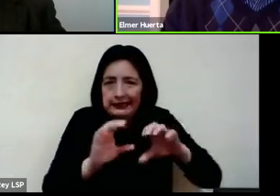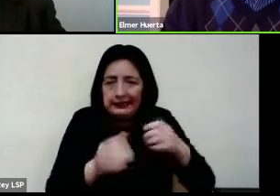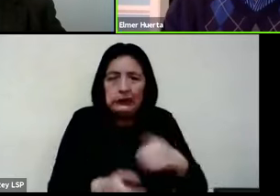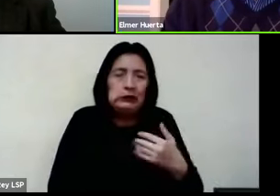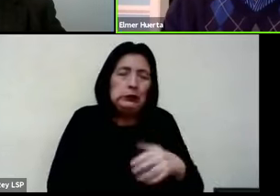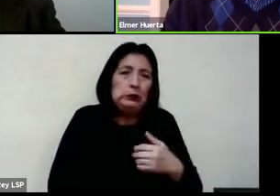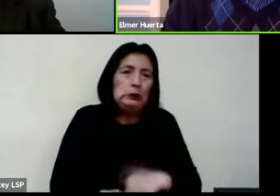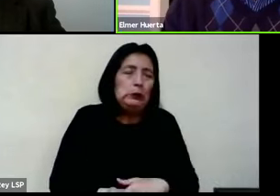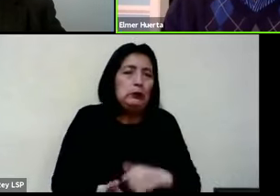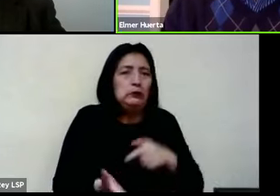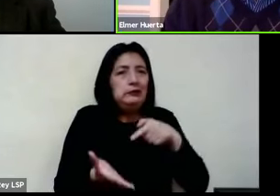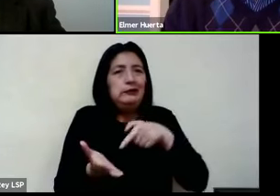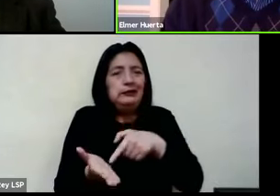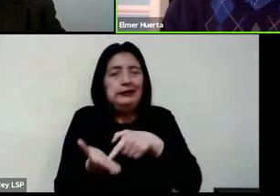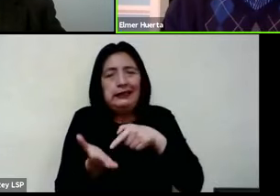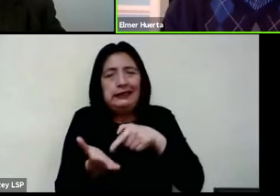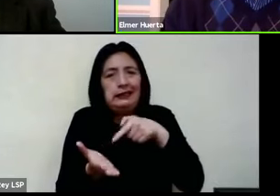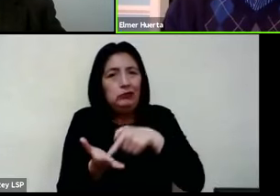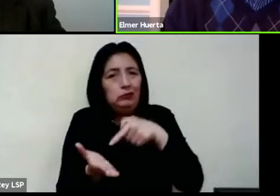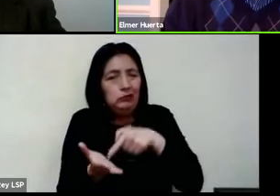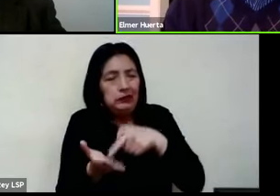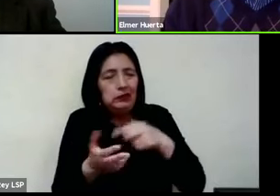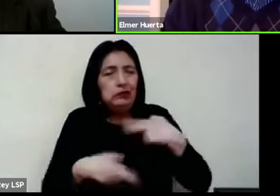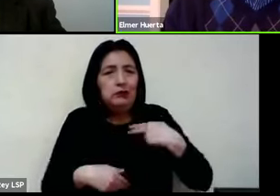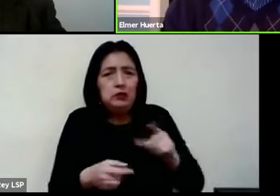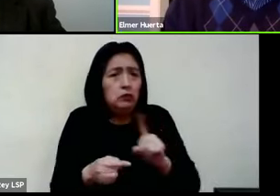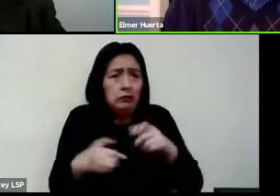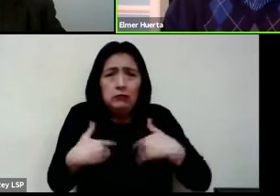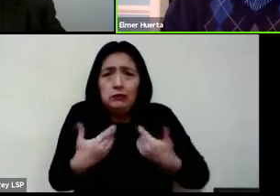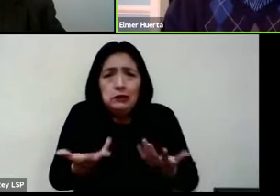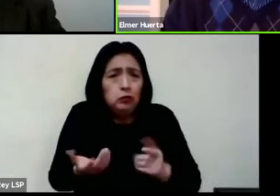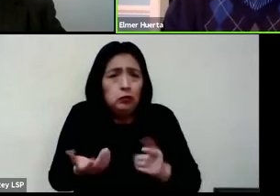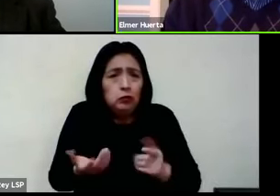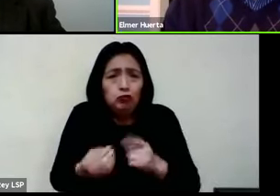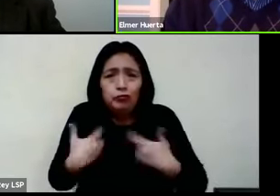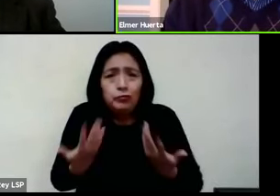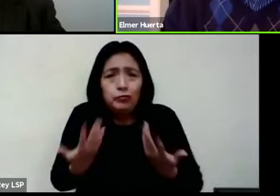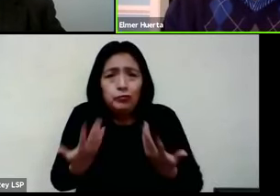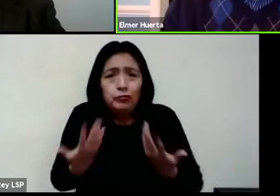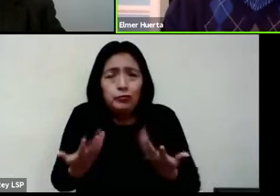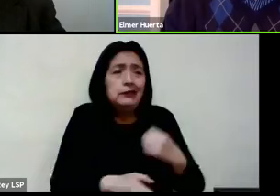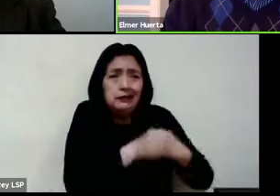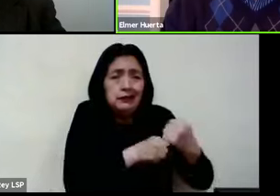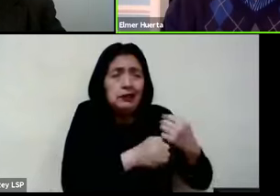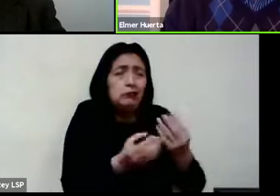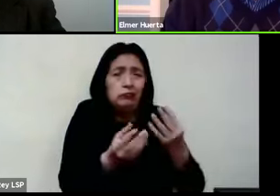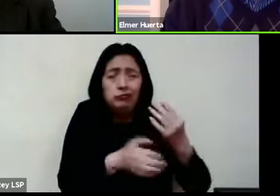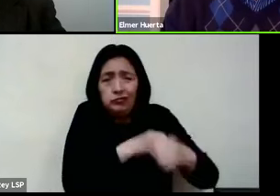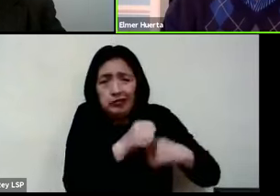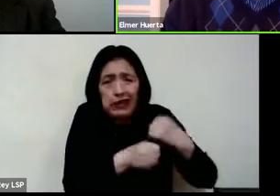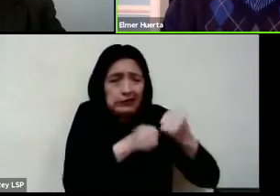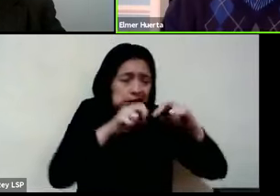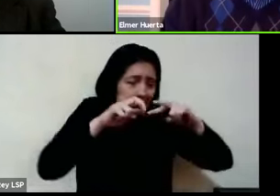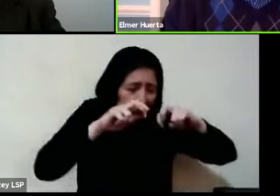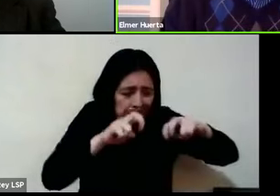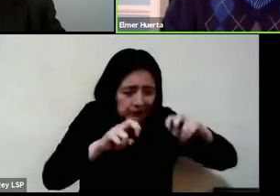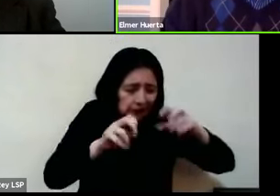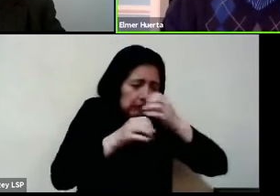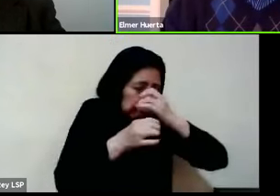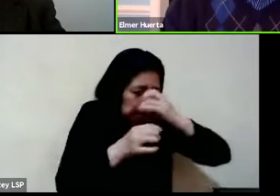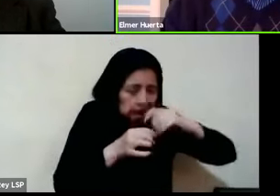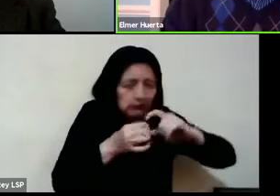que tiene la ciencia con la humanidad, no ha sido capaz en estos años, decenas de años que se investiga tanto,